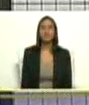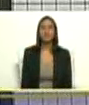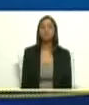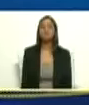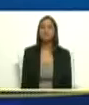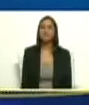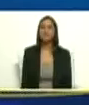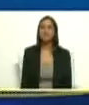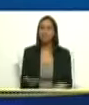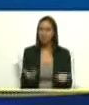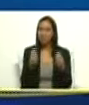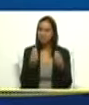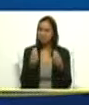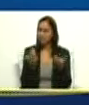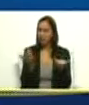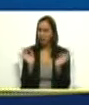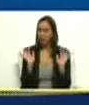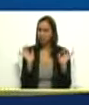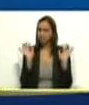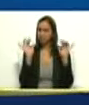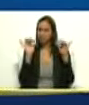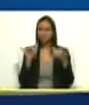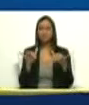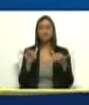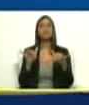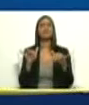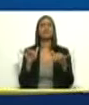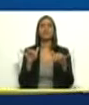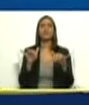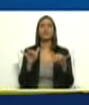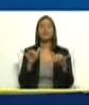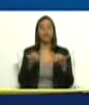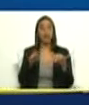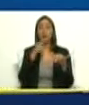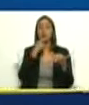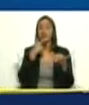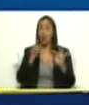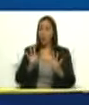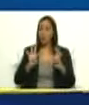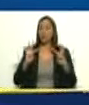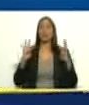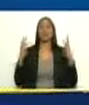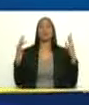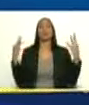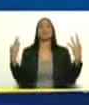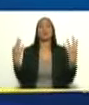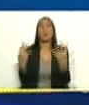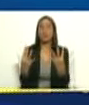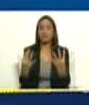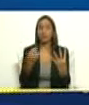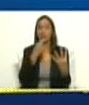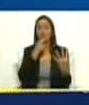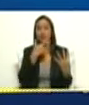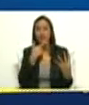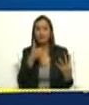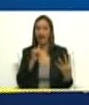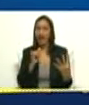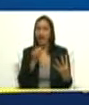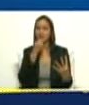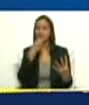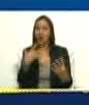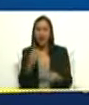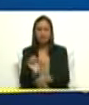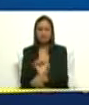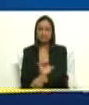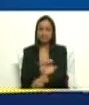espacio tan tan hermoso lleno de tan buena vibra de